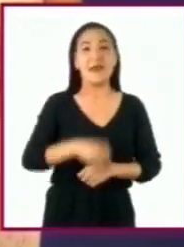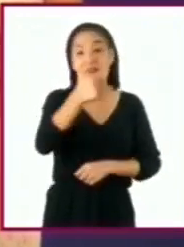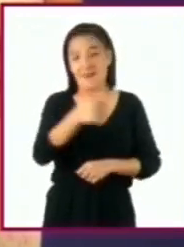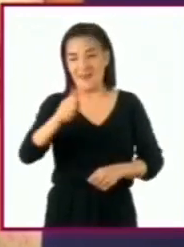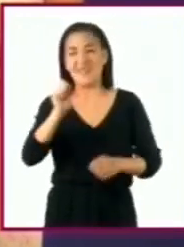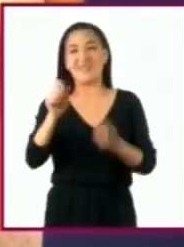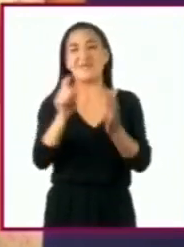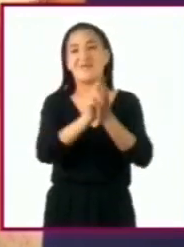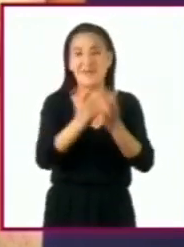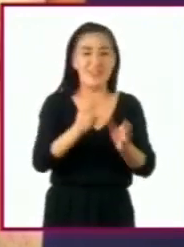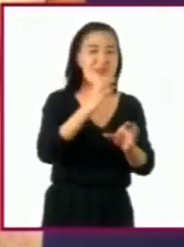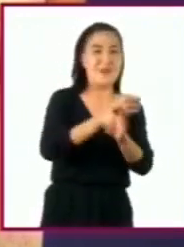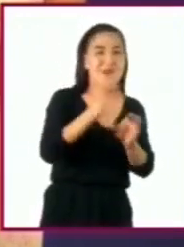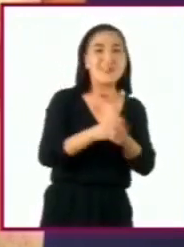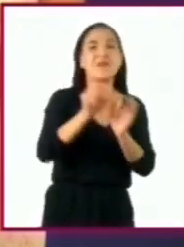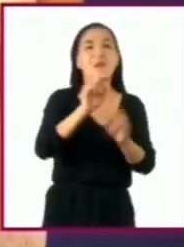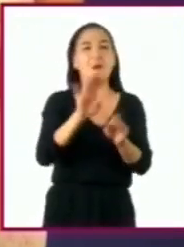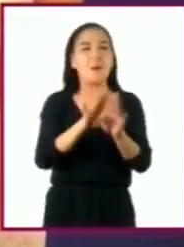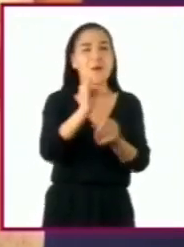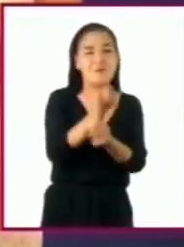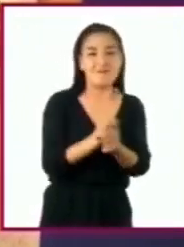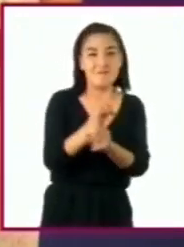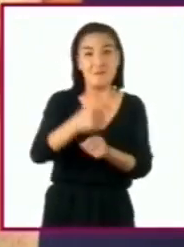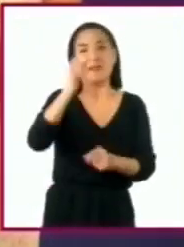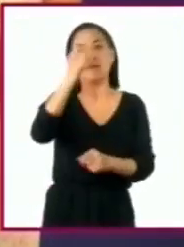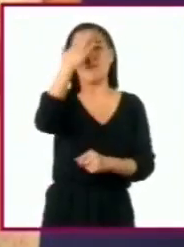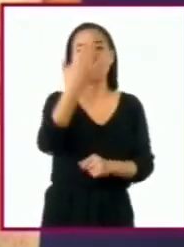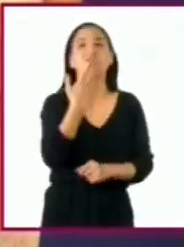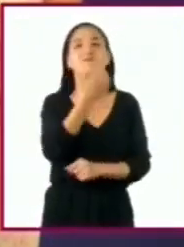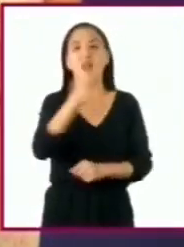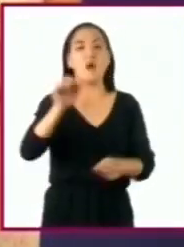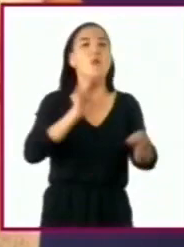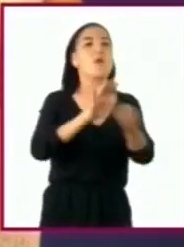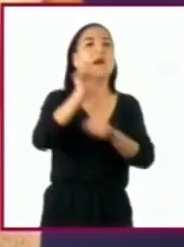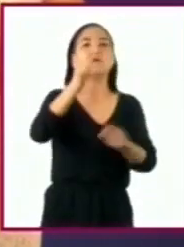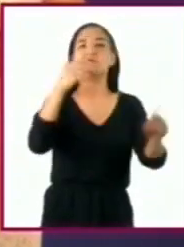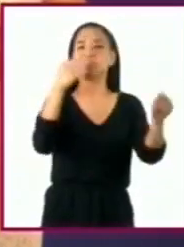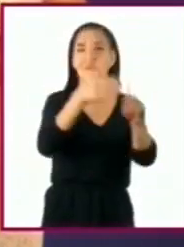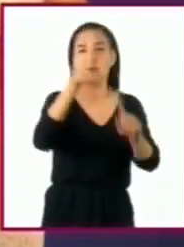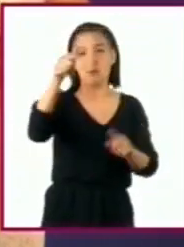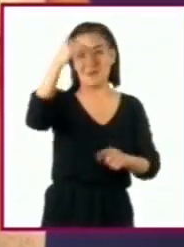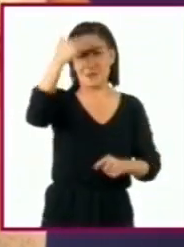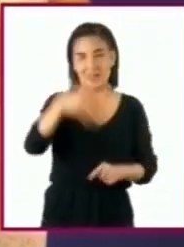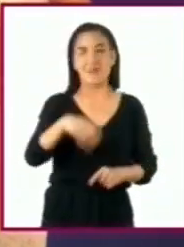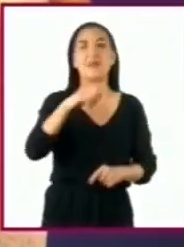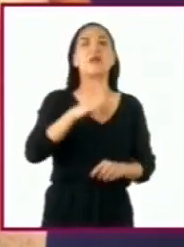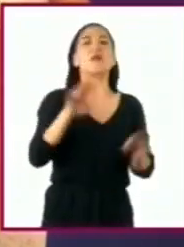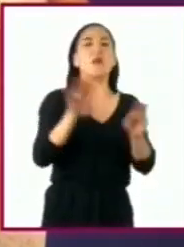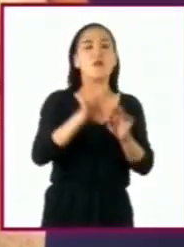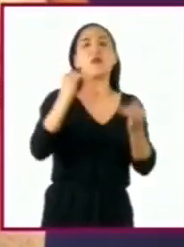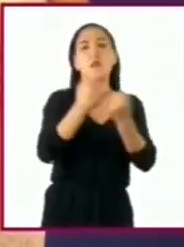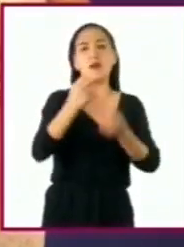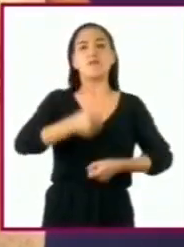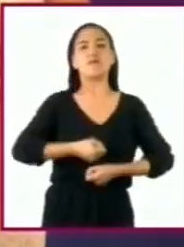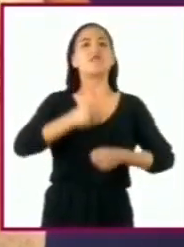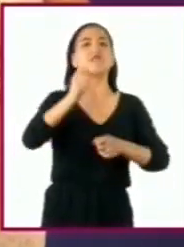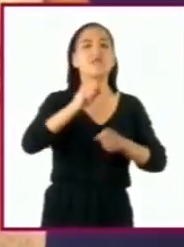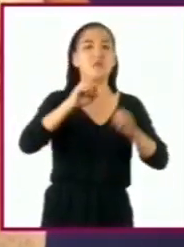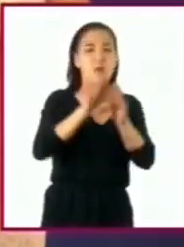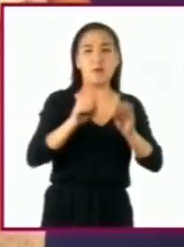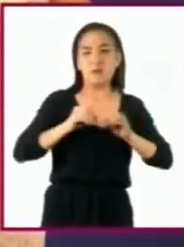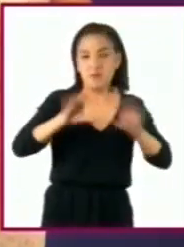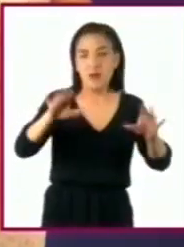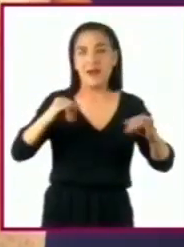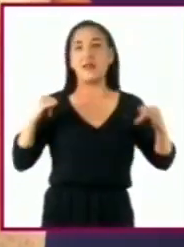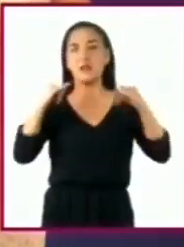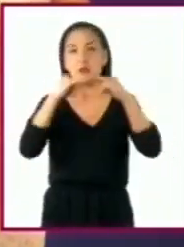ver reflejados el punto de vista de un experto en un área del conocimiento, o lo expresado por alguna institución, organización